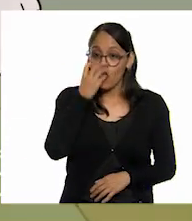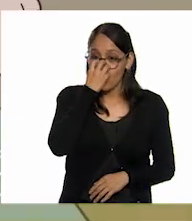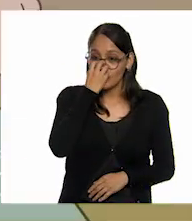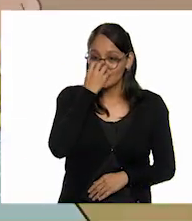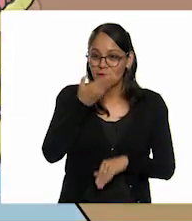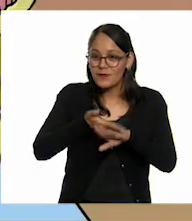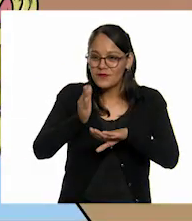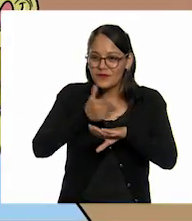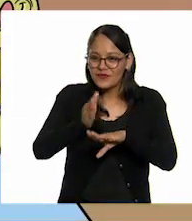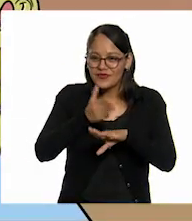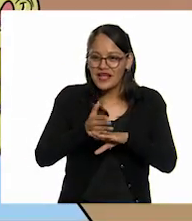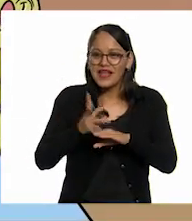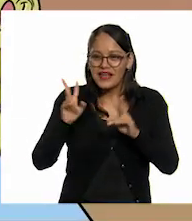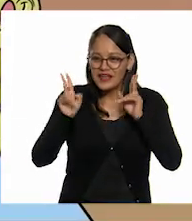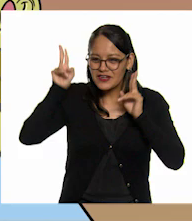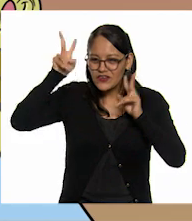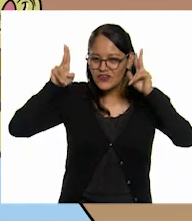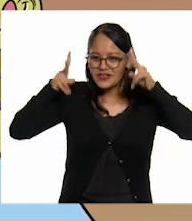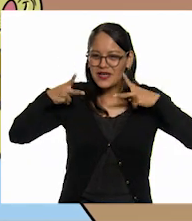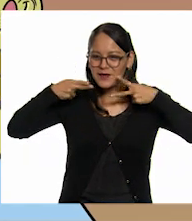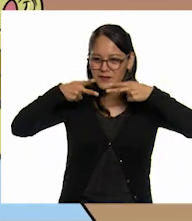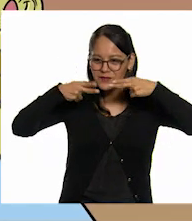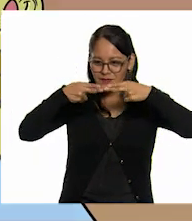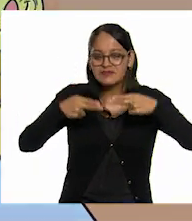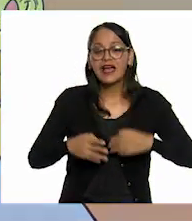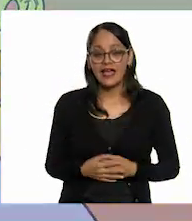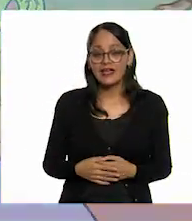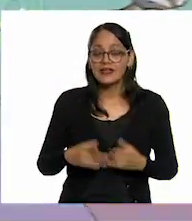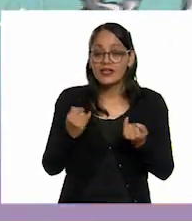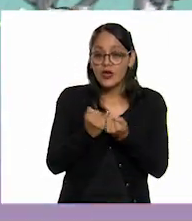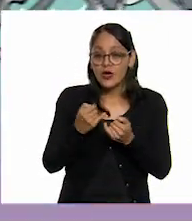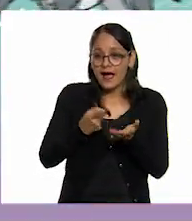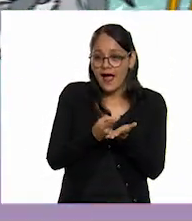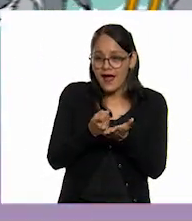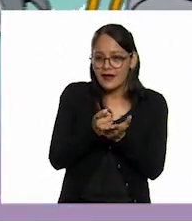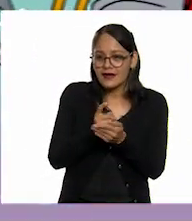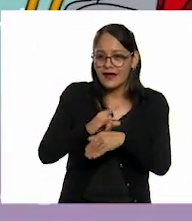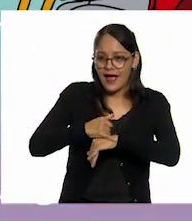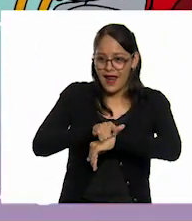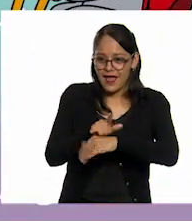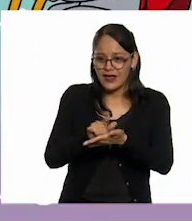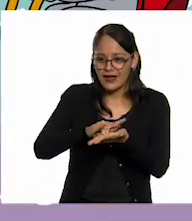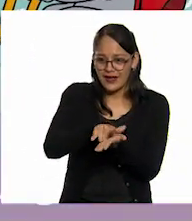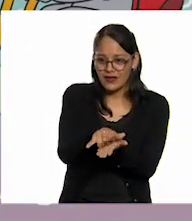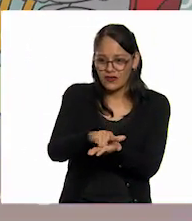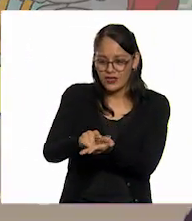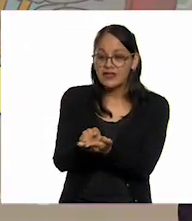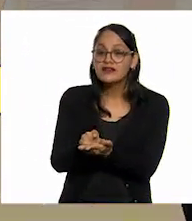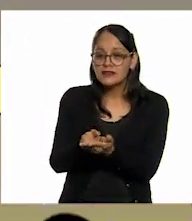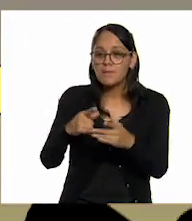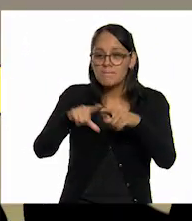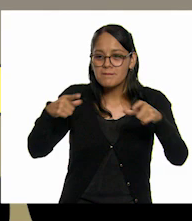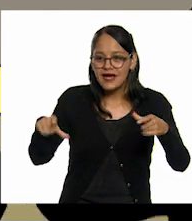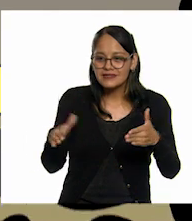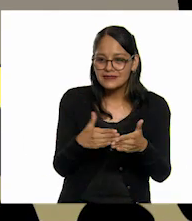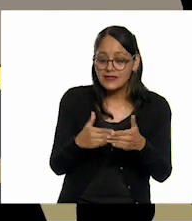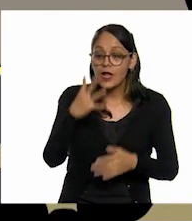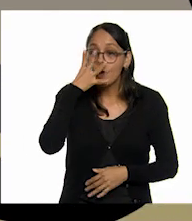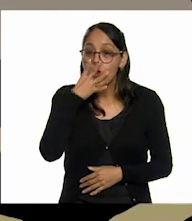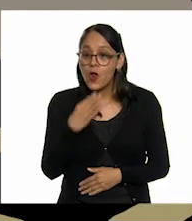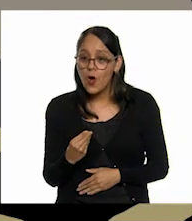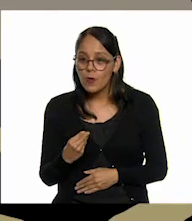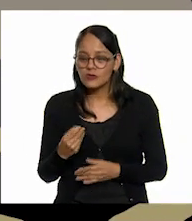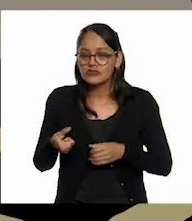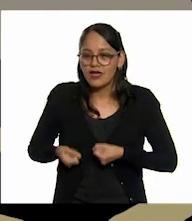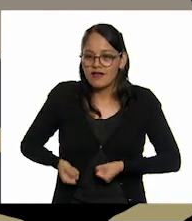bigotes. Los caracoles hacían ricos pasteles. Los lobos tiraban los trineos. Y el gato los